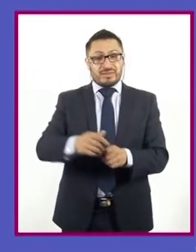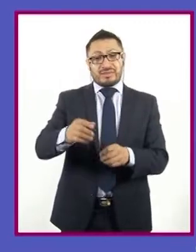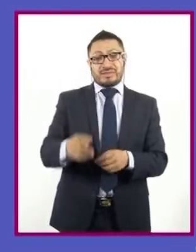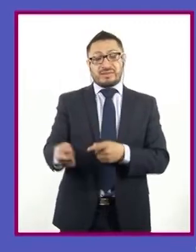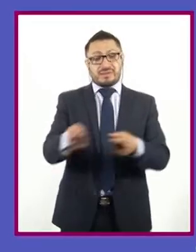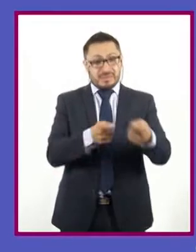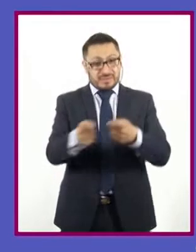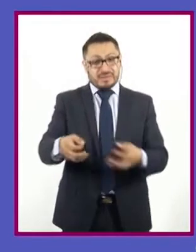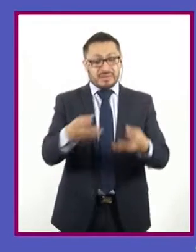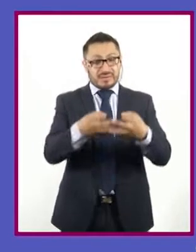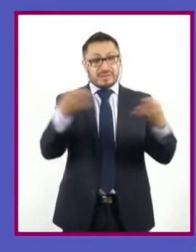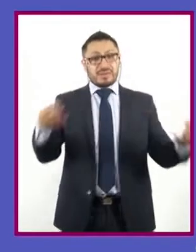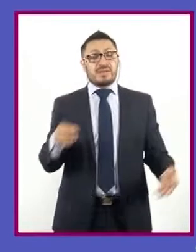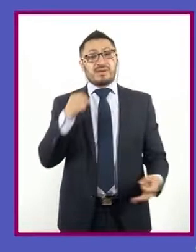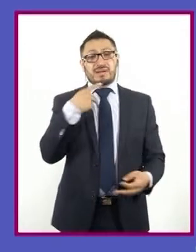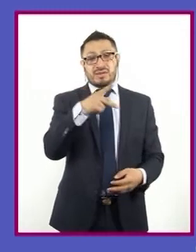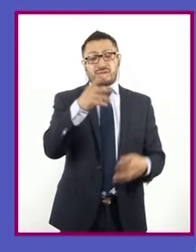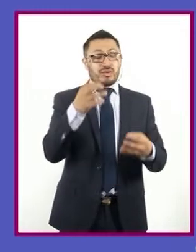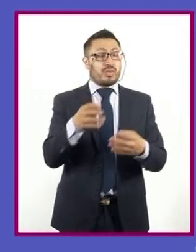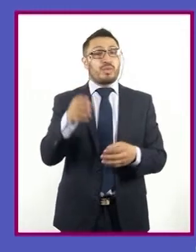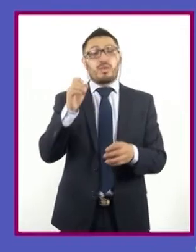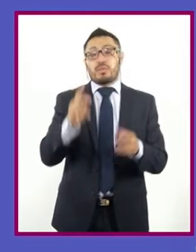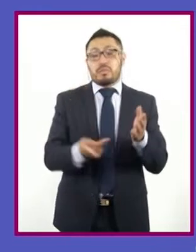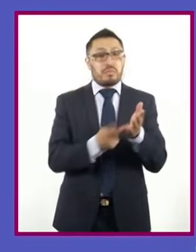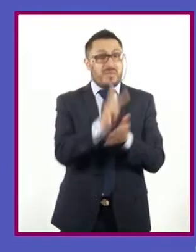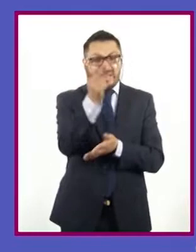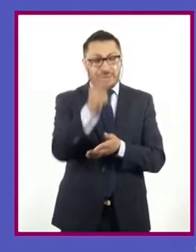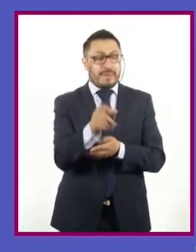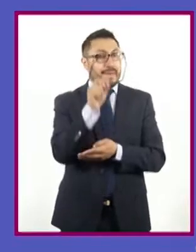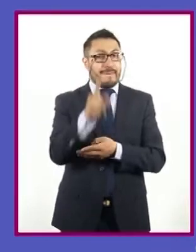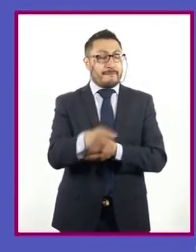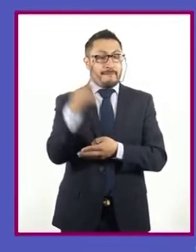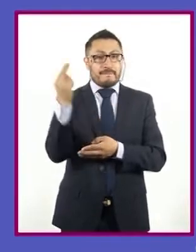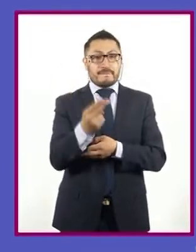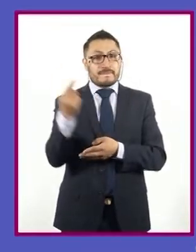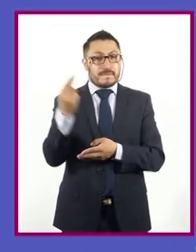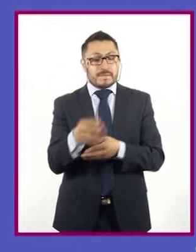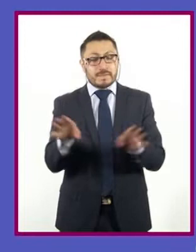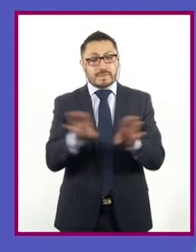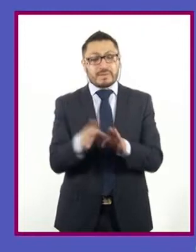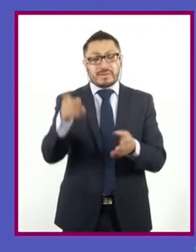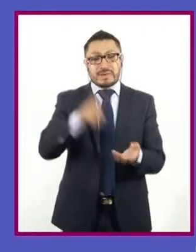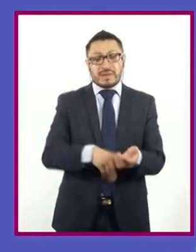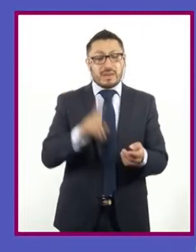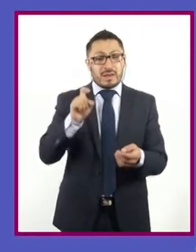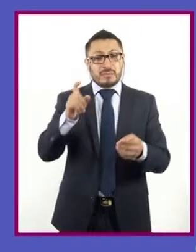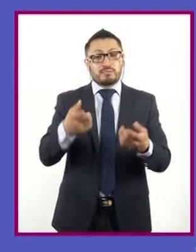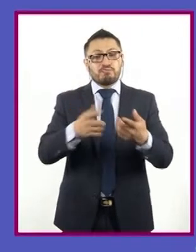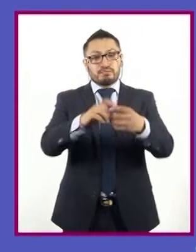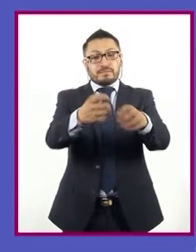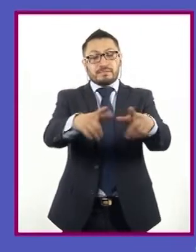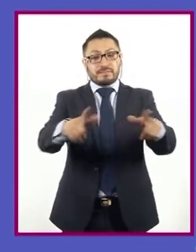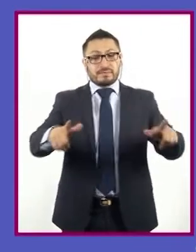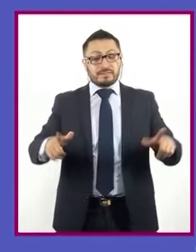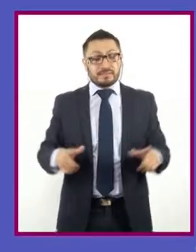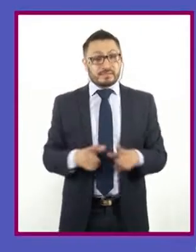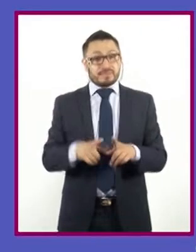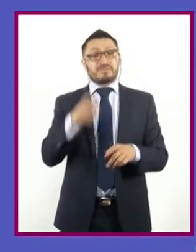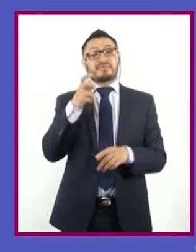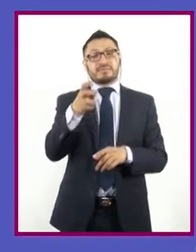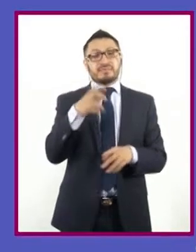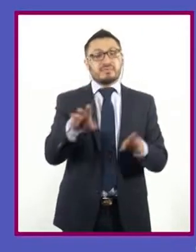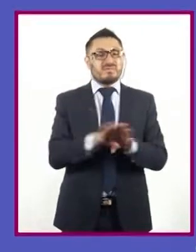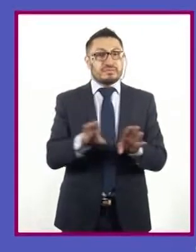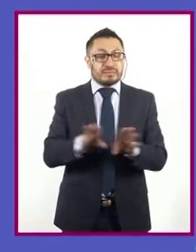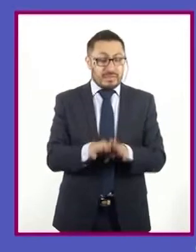su principal cosecha. Además, la necesidad de estancar el agua en los sistemas de los arrozales ha configurado,